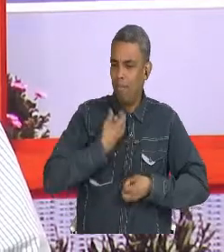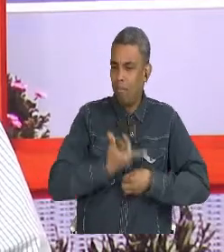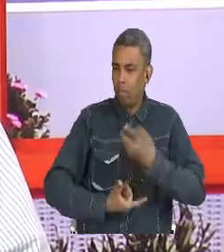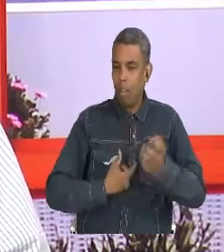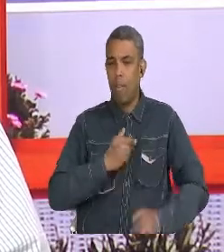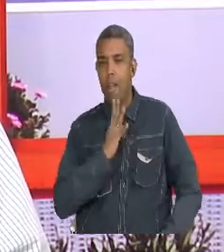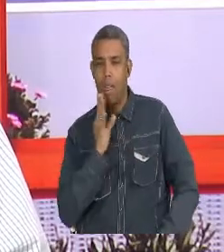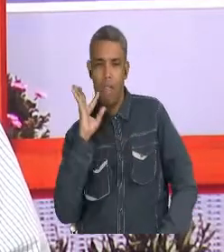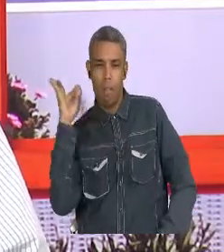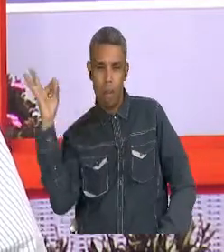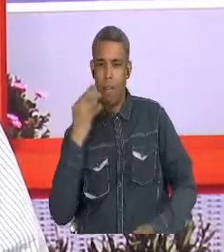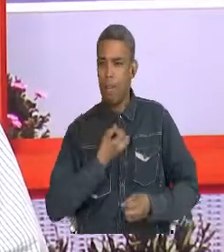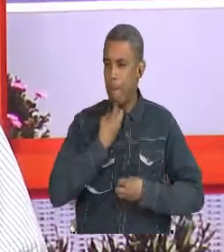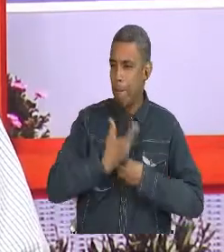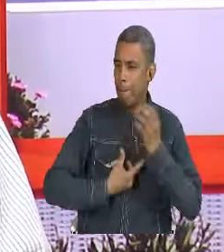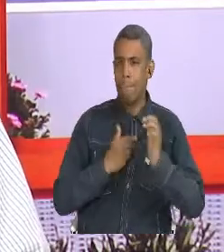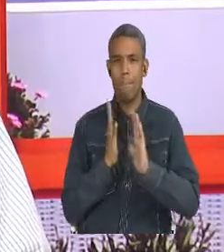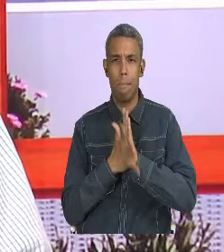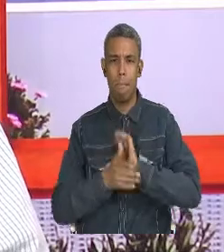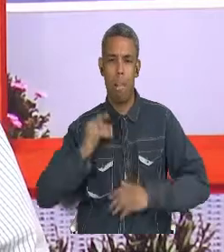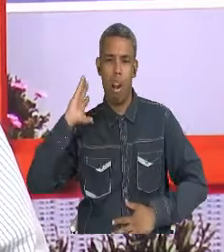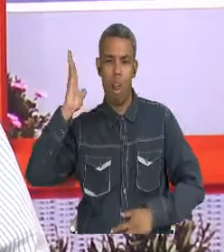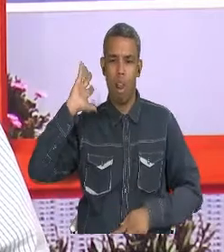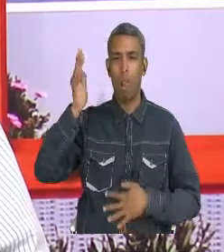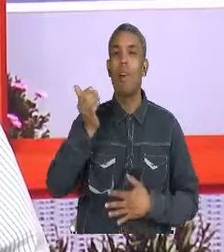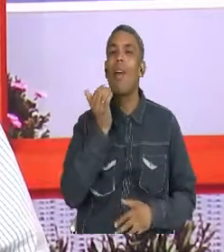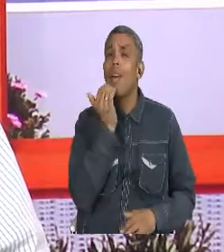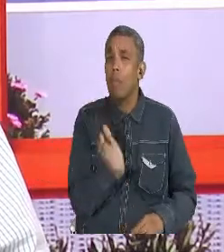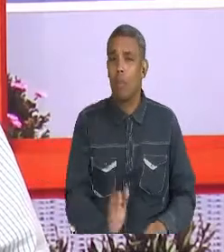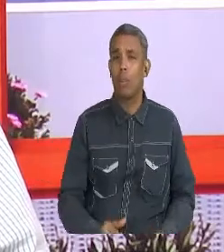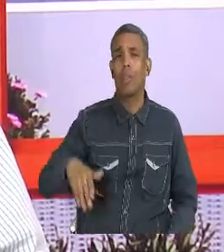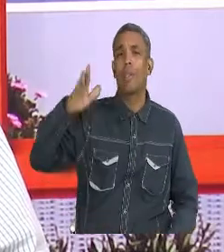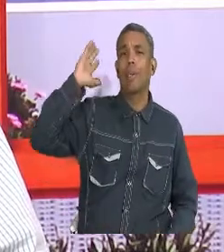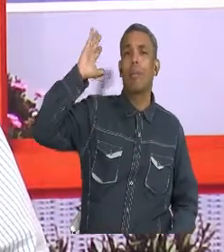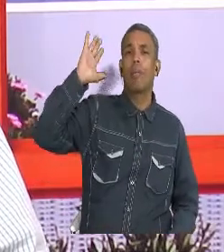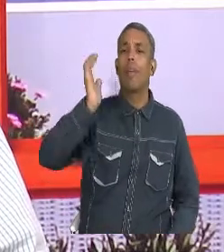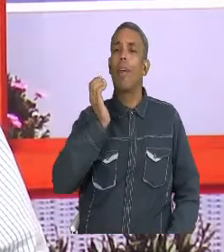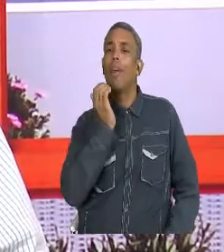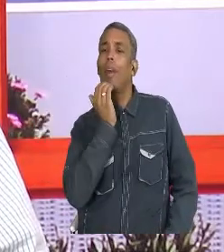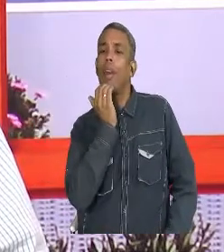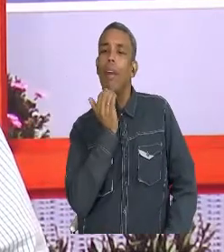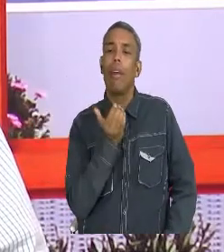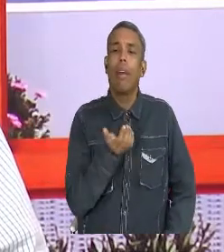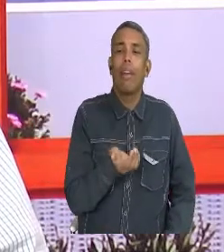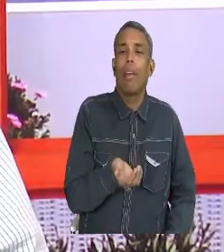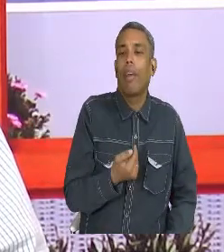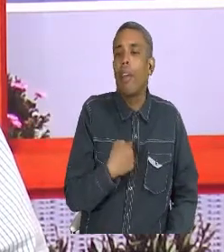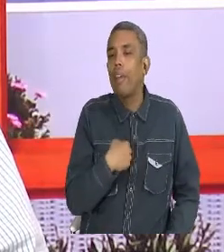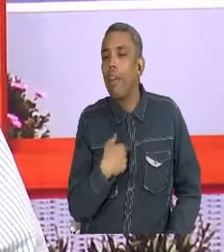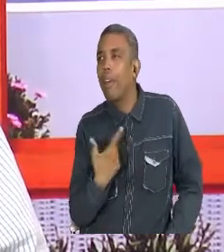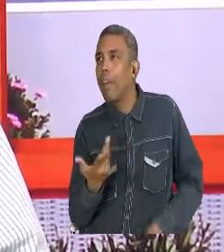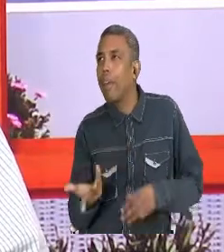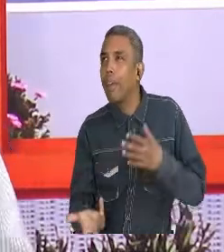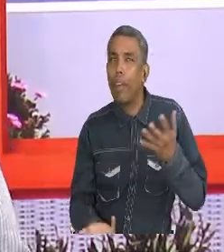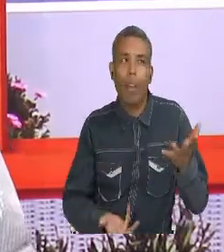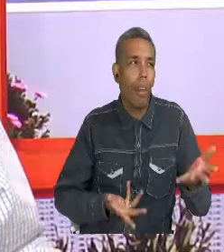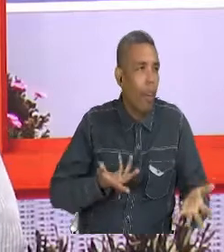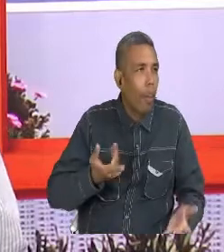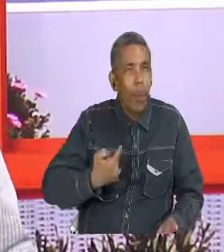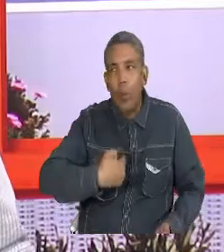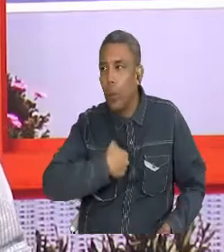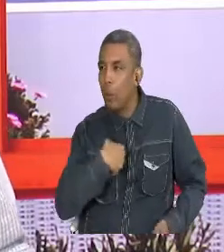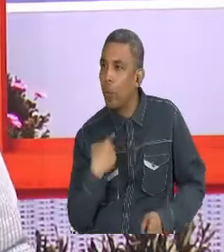si hay algo incómodo es que alguien empiece un discurso diciendo, sí, mi nombre es Leonardo Ramos. O sea, ¿cómo